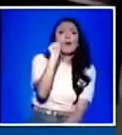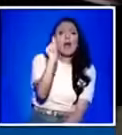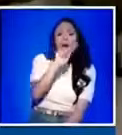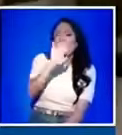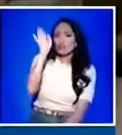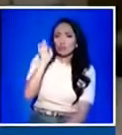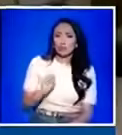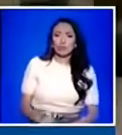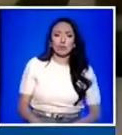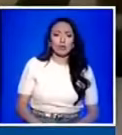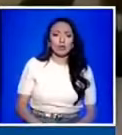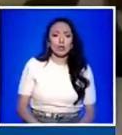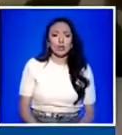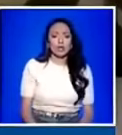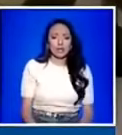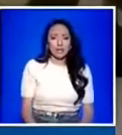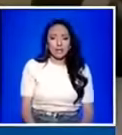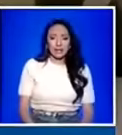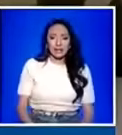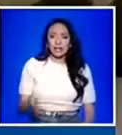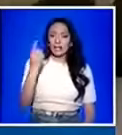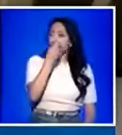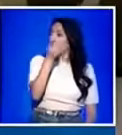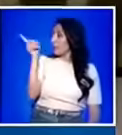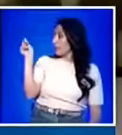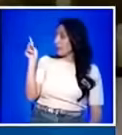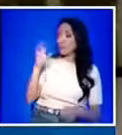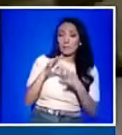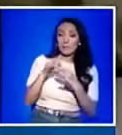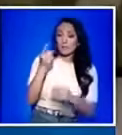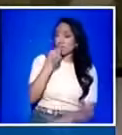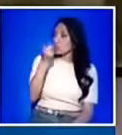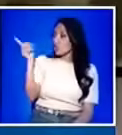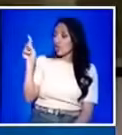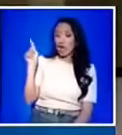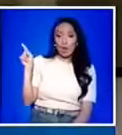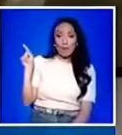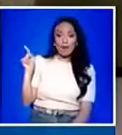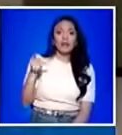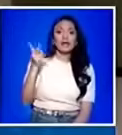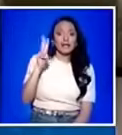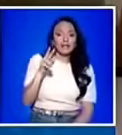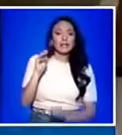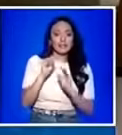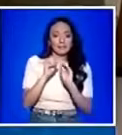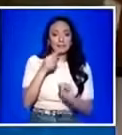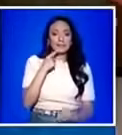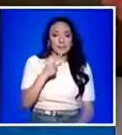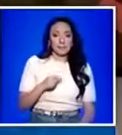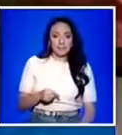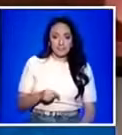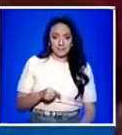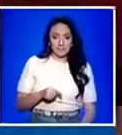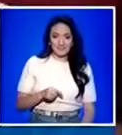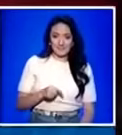fresquito. ¿Cuánto? Le presento también acá a mis compañeras que también tienen también algo más que decir que uno.